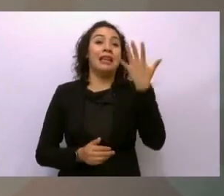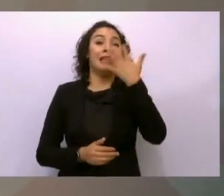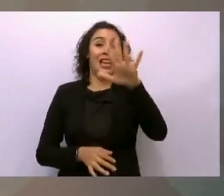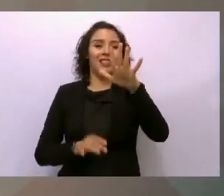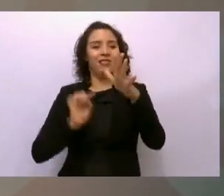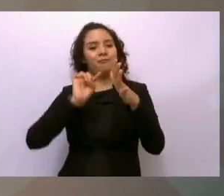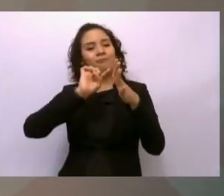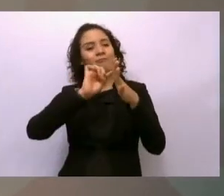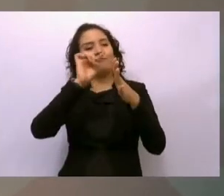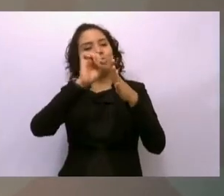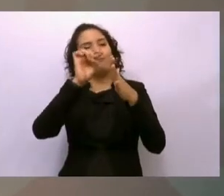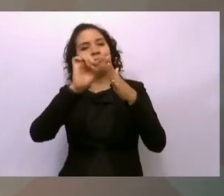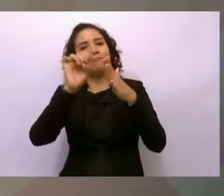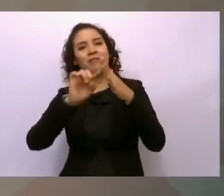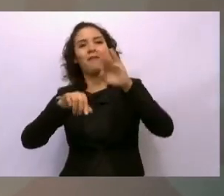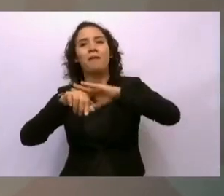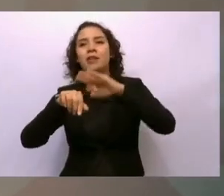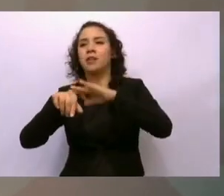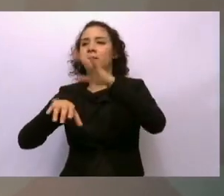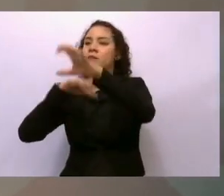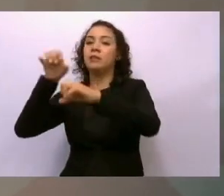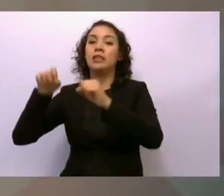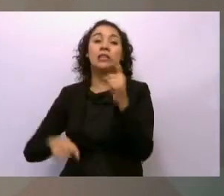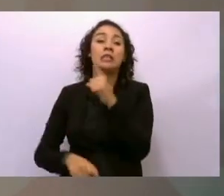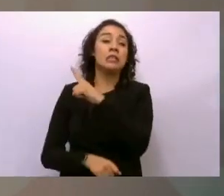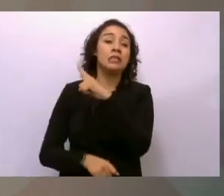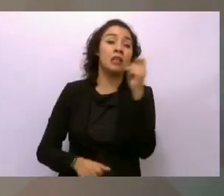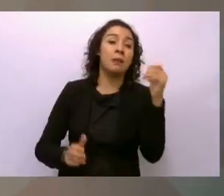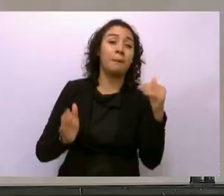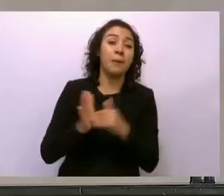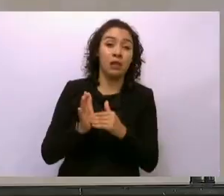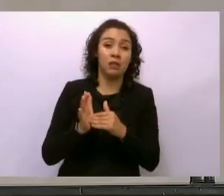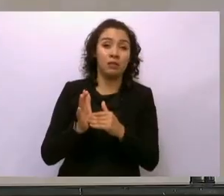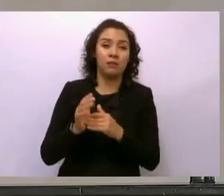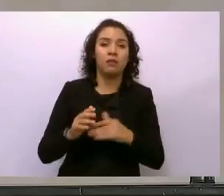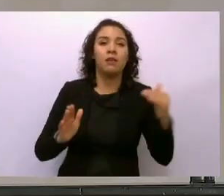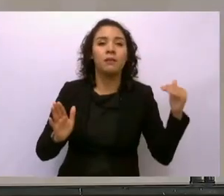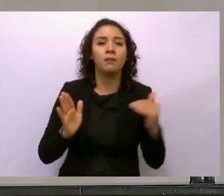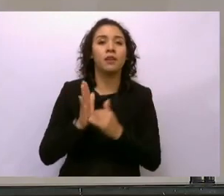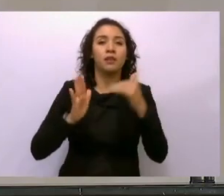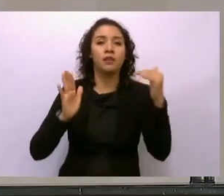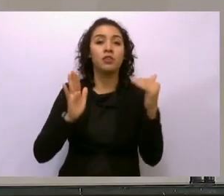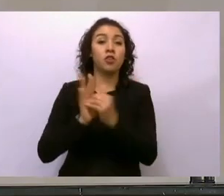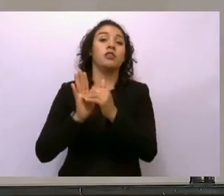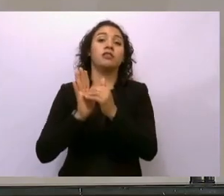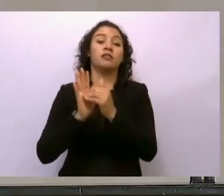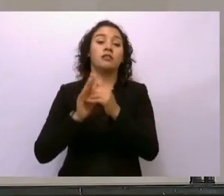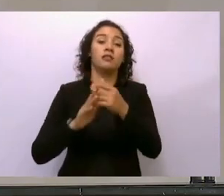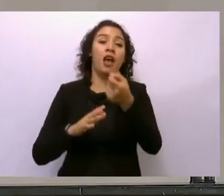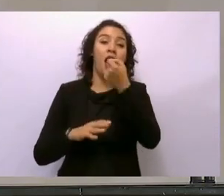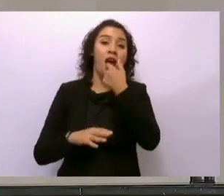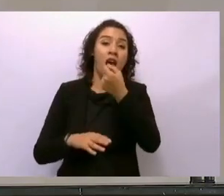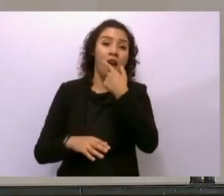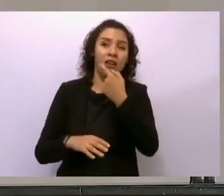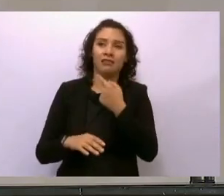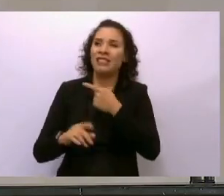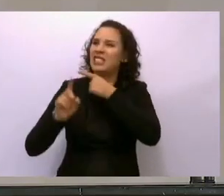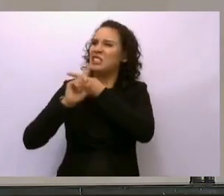distribuidoras 100,000 millones de pesos en medicinas, ni siquiera